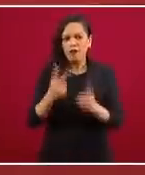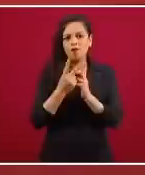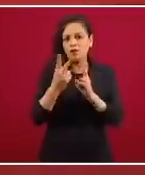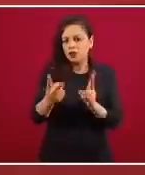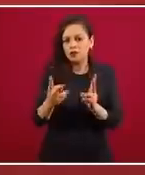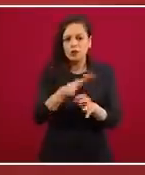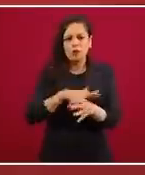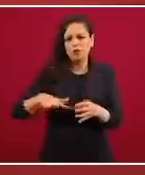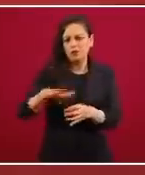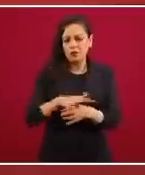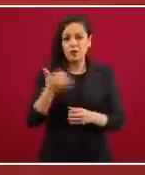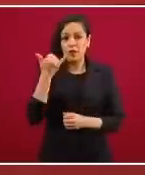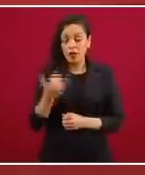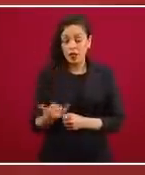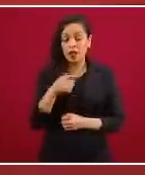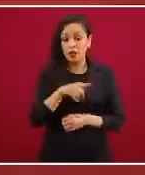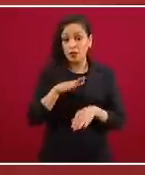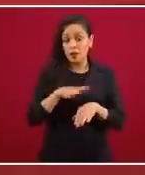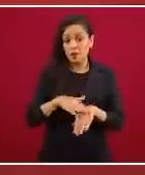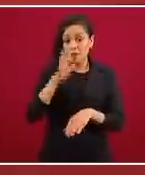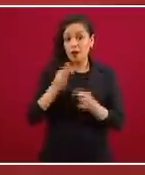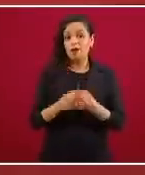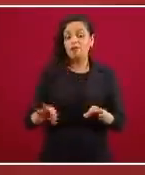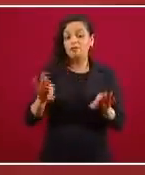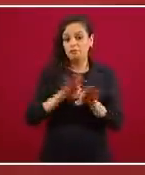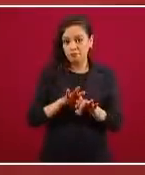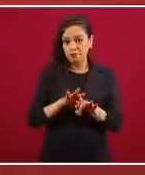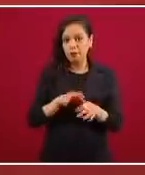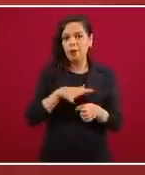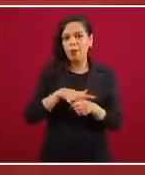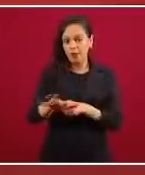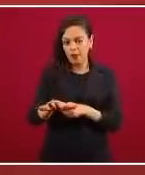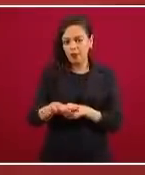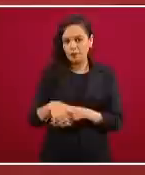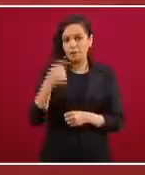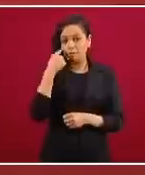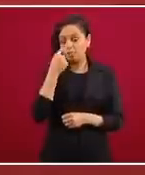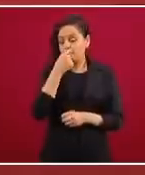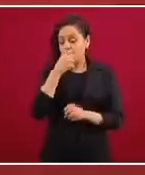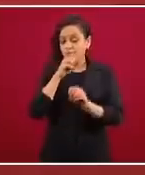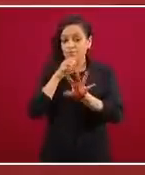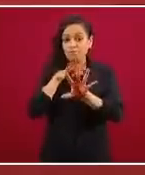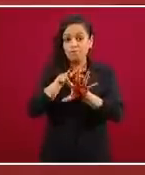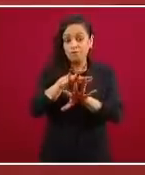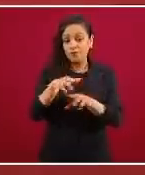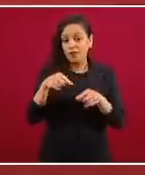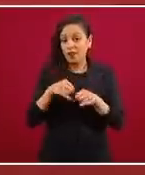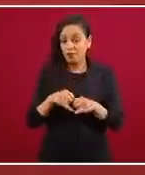información, también esto ya lo hemos dicho, no es solamente una responsabilidad que se cimenta en